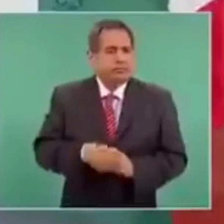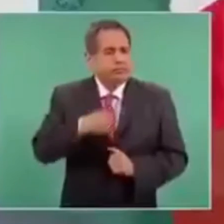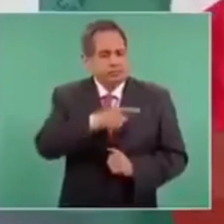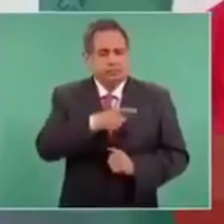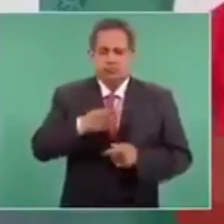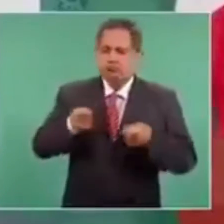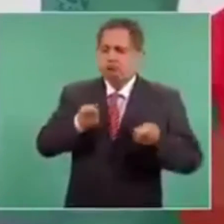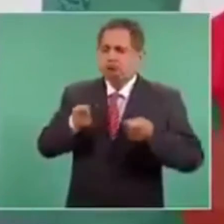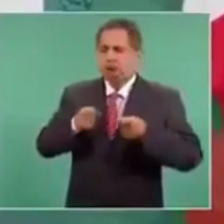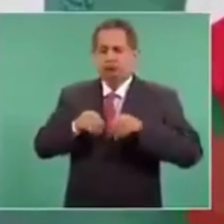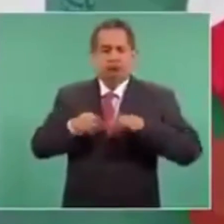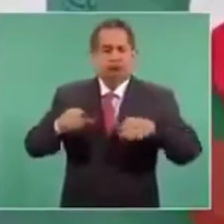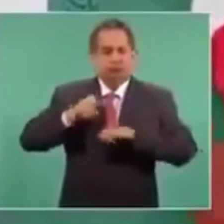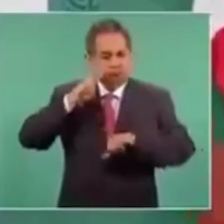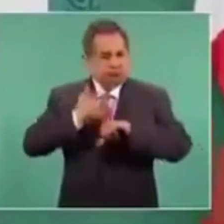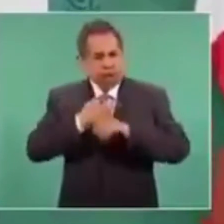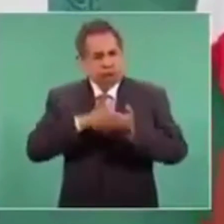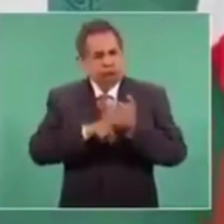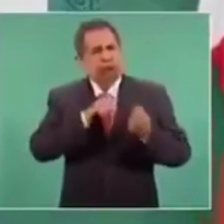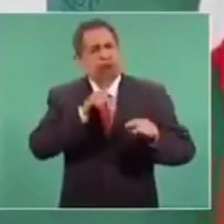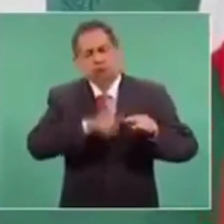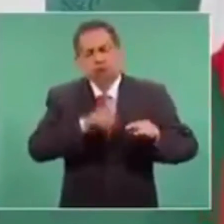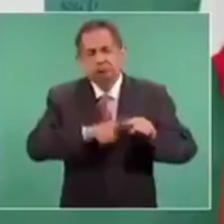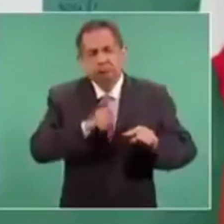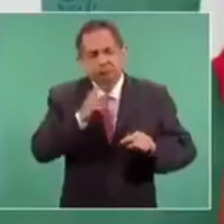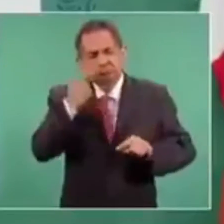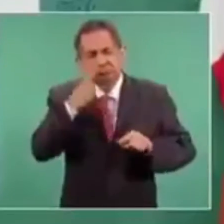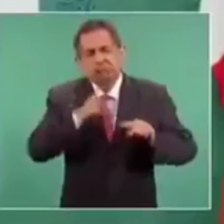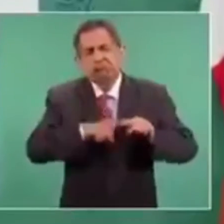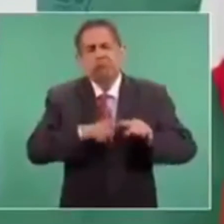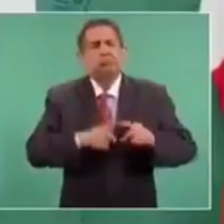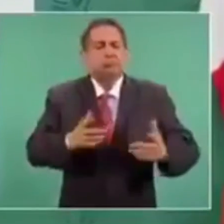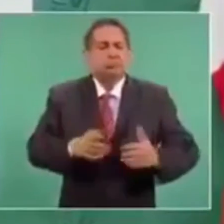estas instituciones, quiénes son,